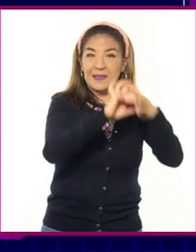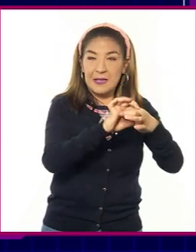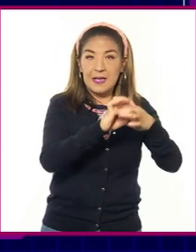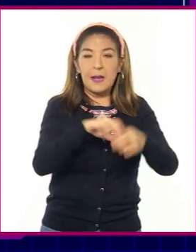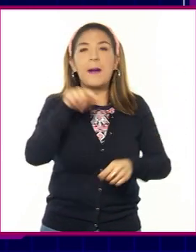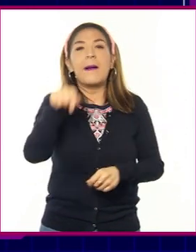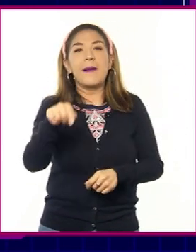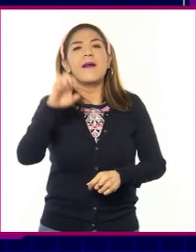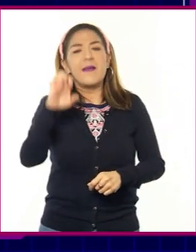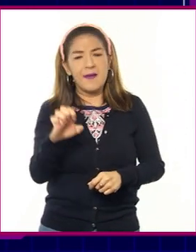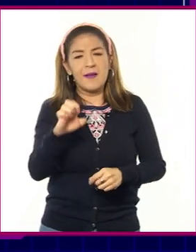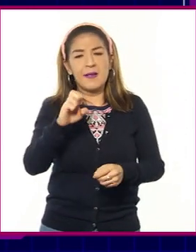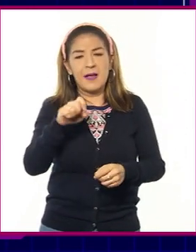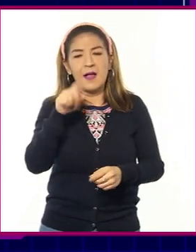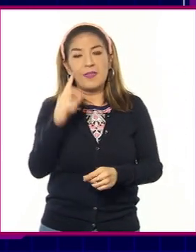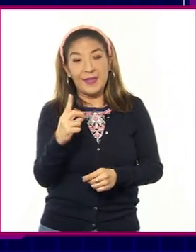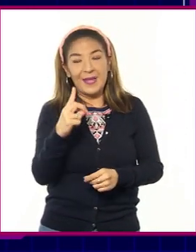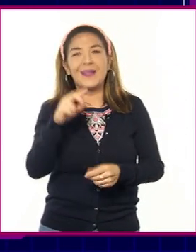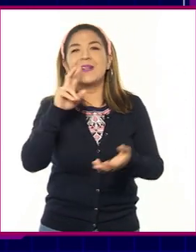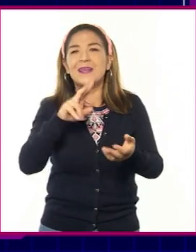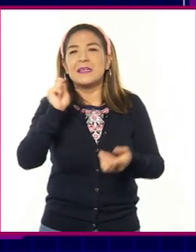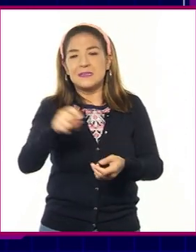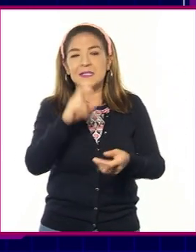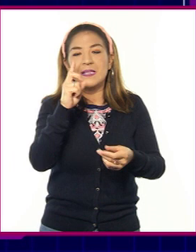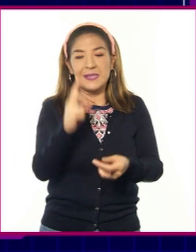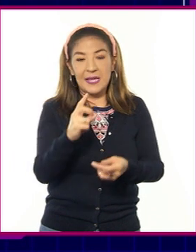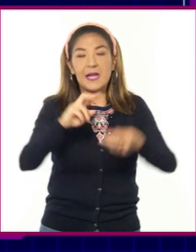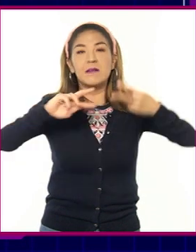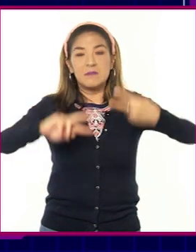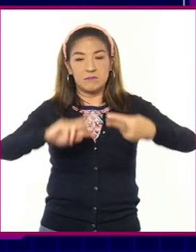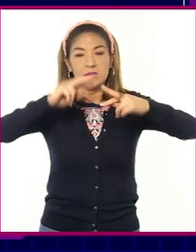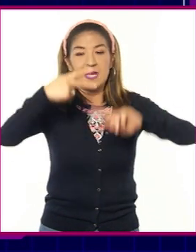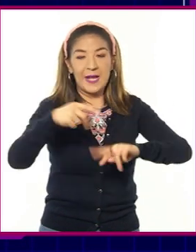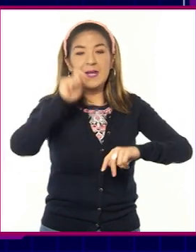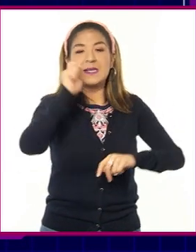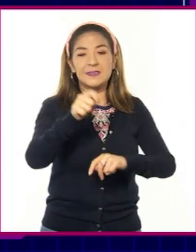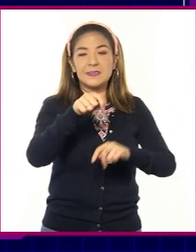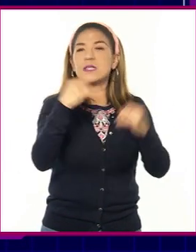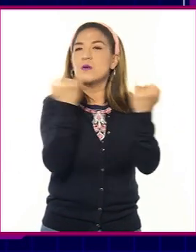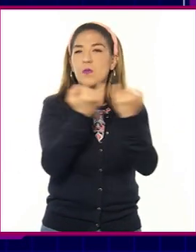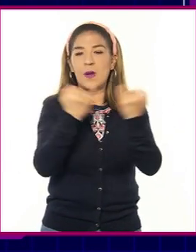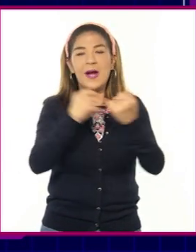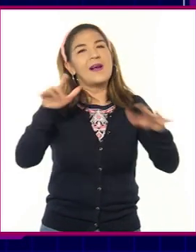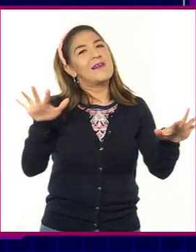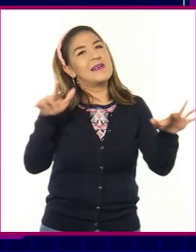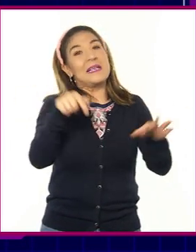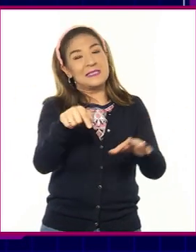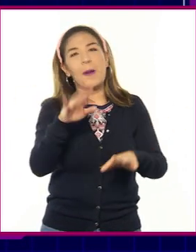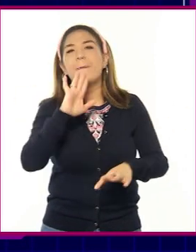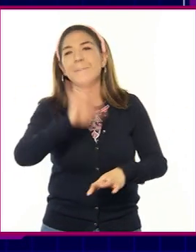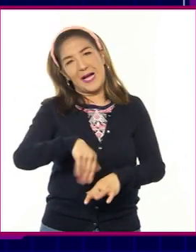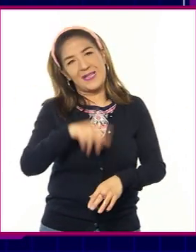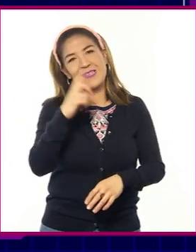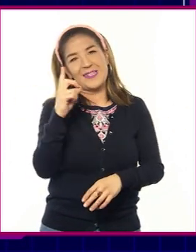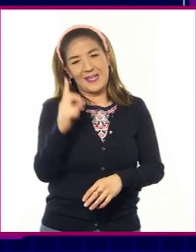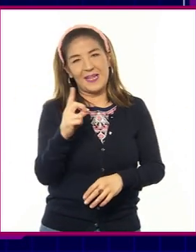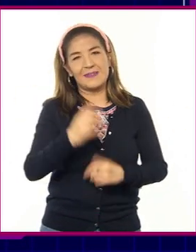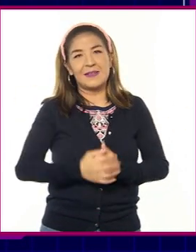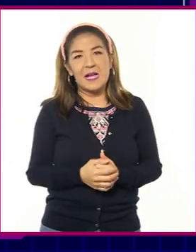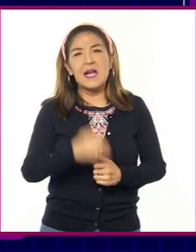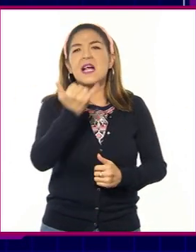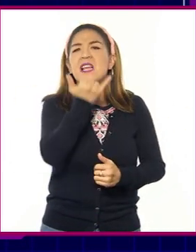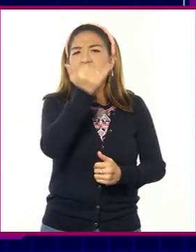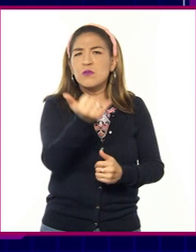al invertir correctamente la segunda razón del inciso C, la proporción inversa está mal planteada. El